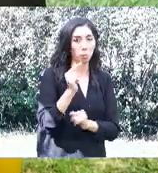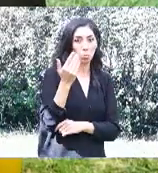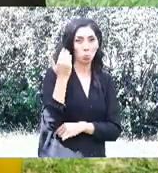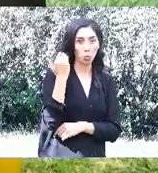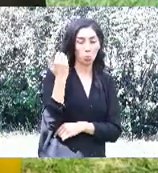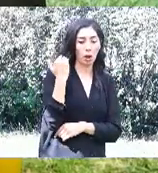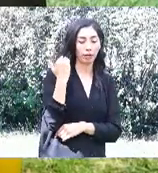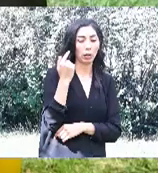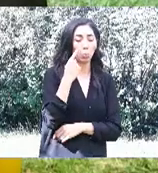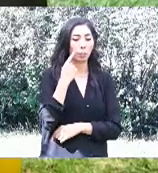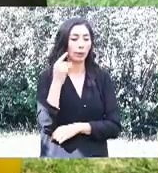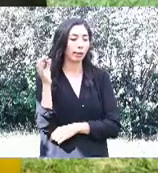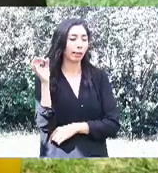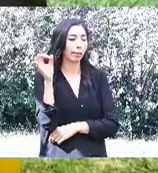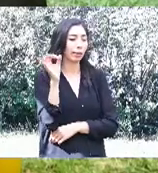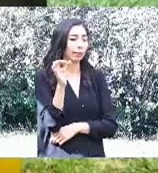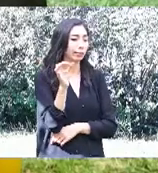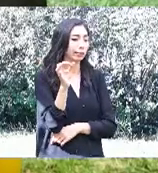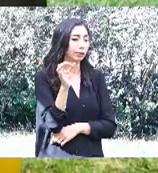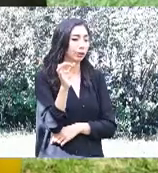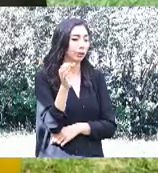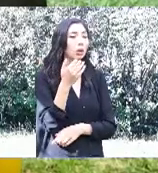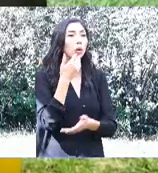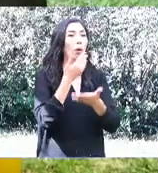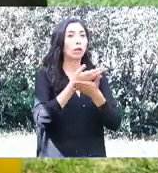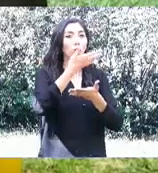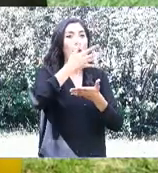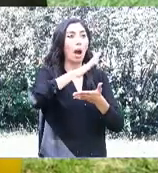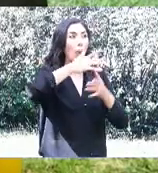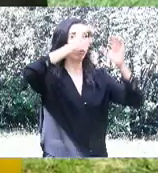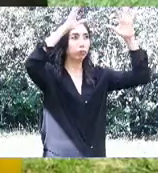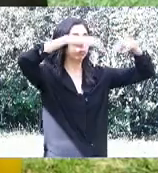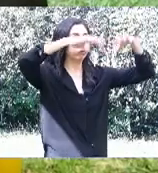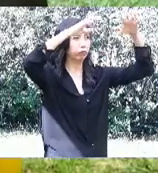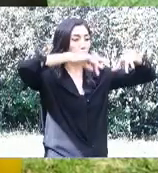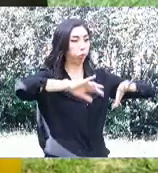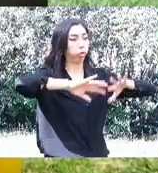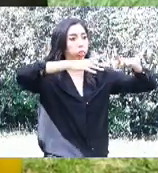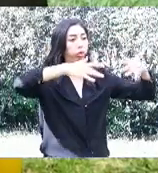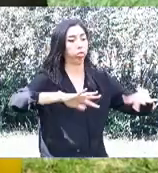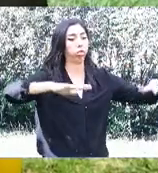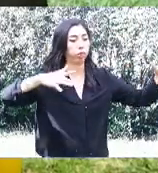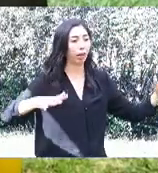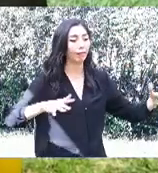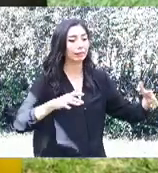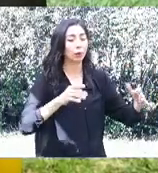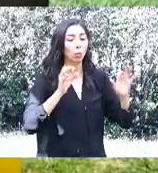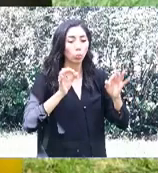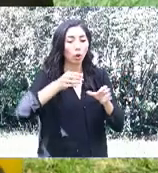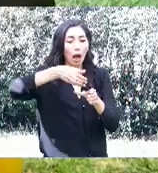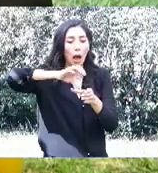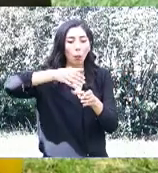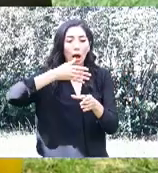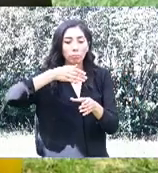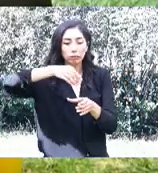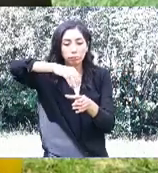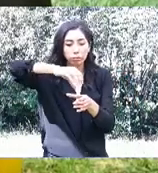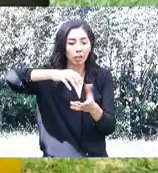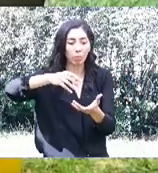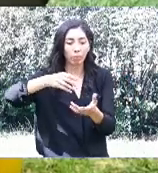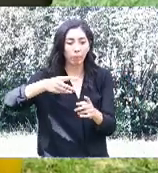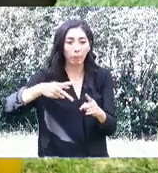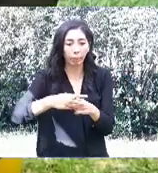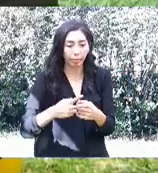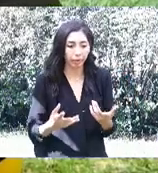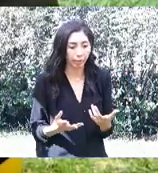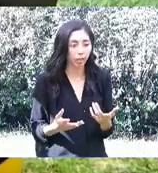Gabilondo comentaba que ante una inundación lo primero que nos falta es el agua potable y con la aparición de internet y las